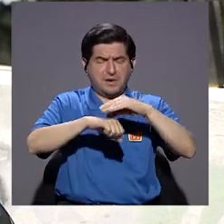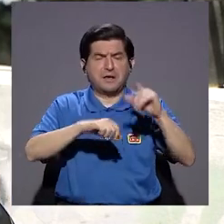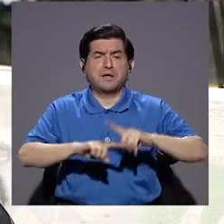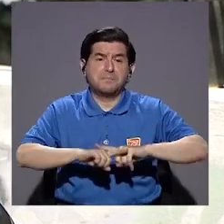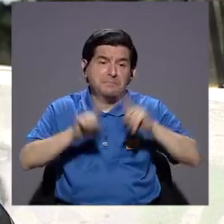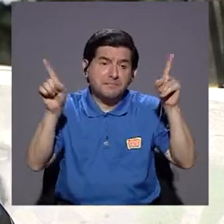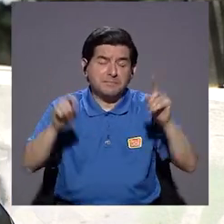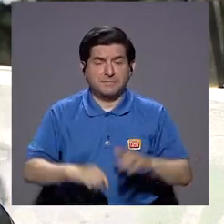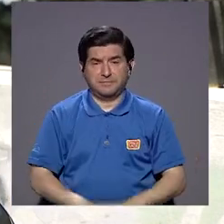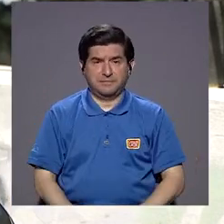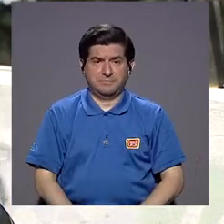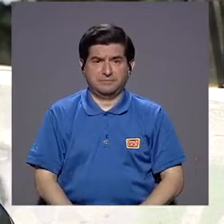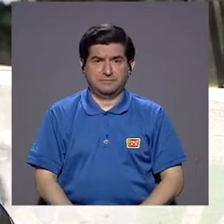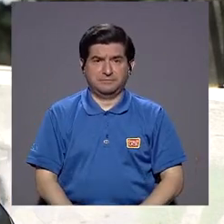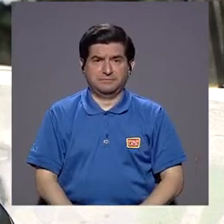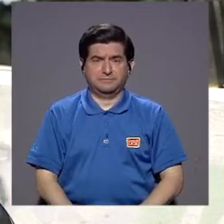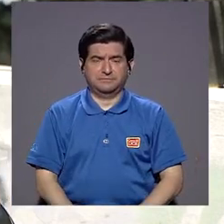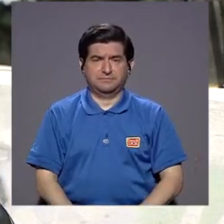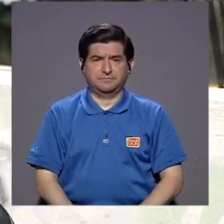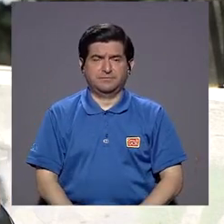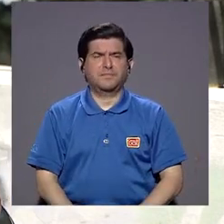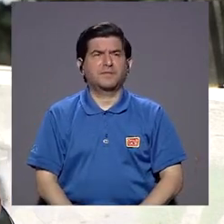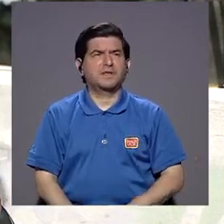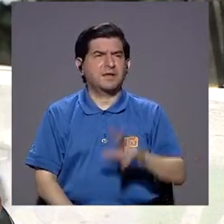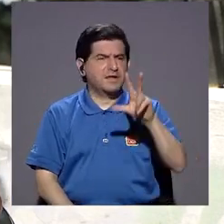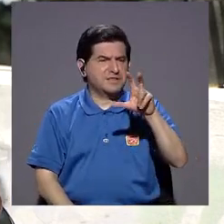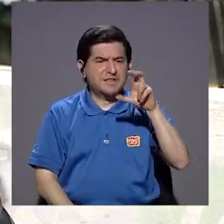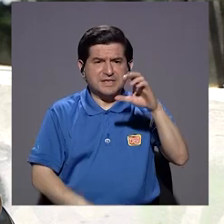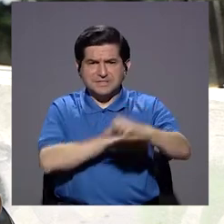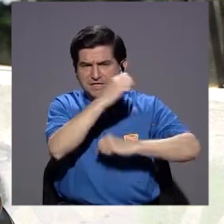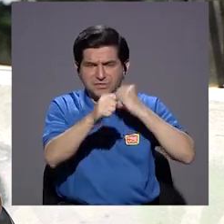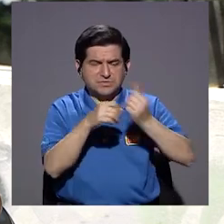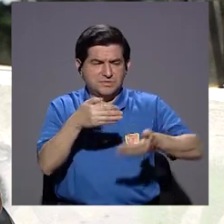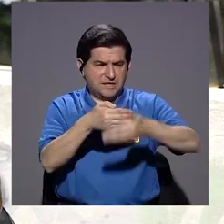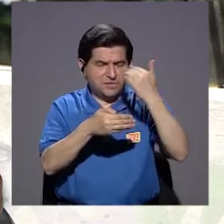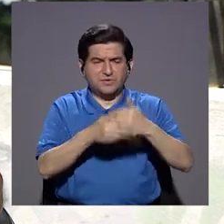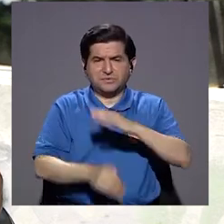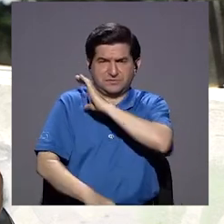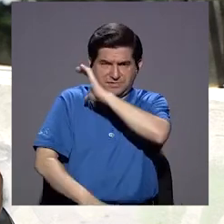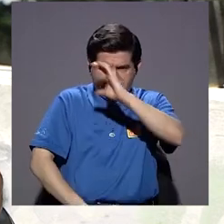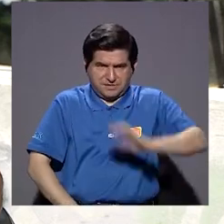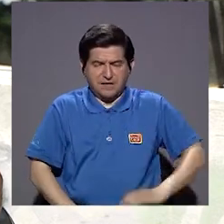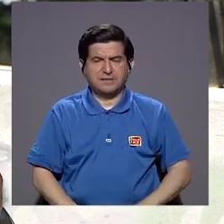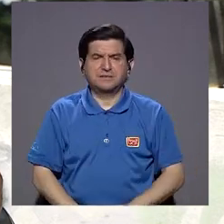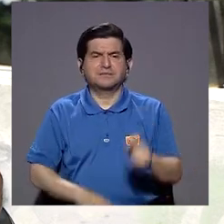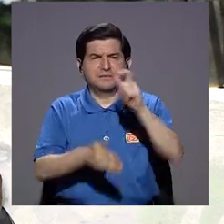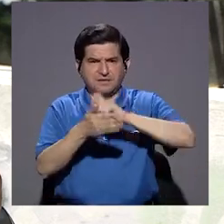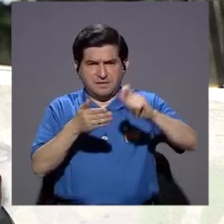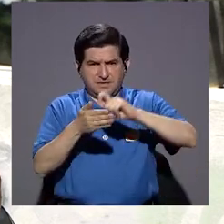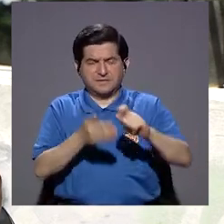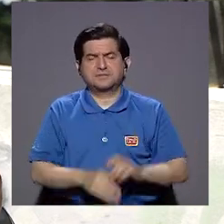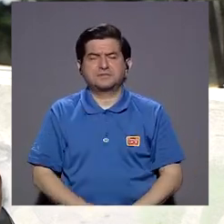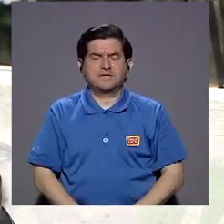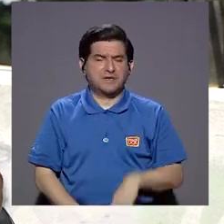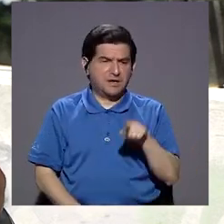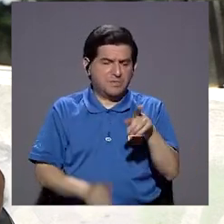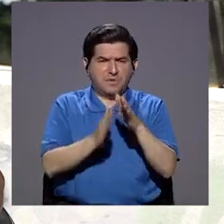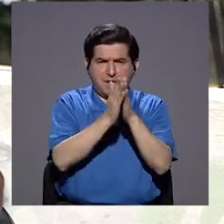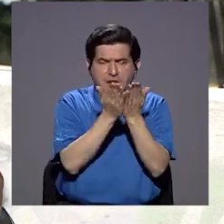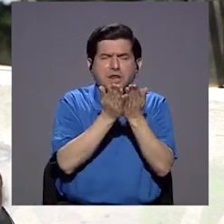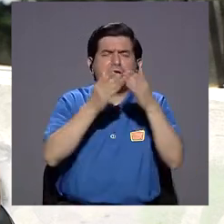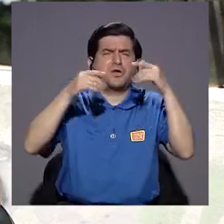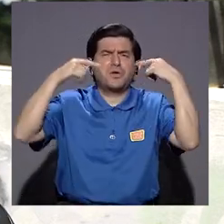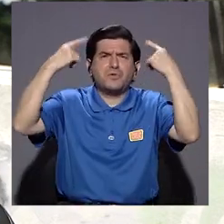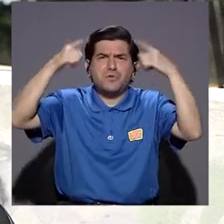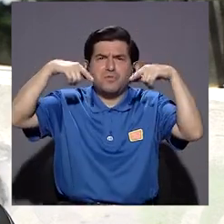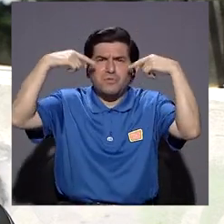en fin, en el 300 años, por ejemplo, antes de Cristo, donde se escribe Patanjali, que es un libro